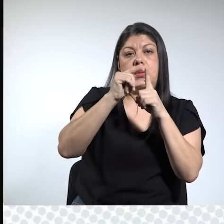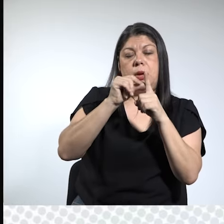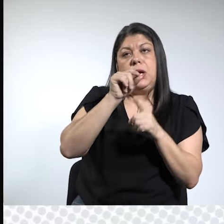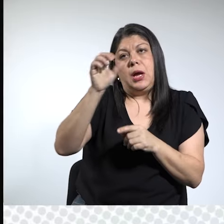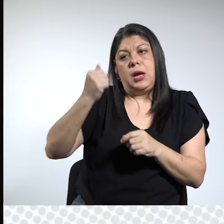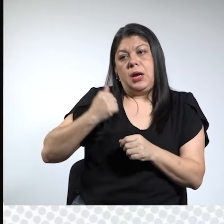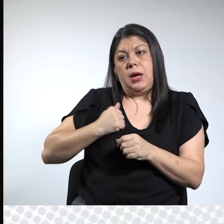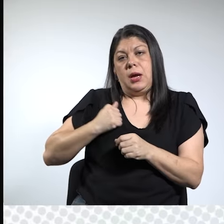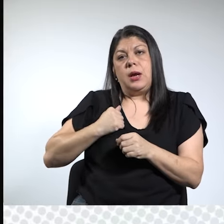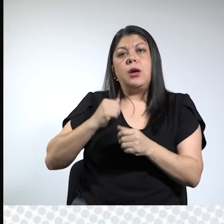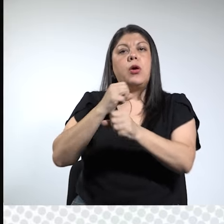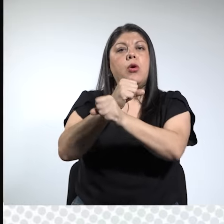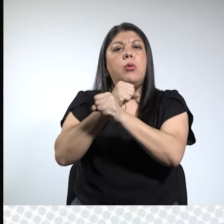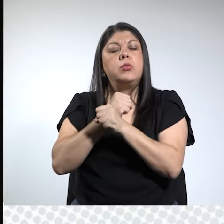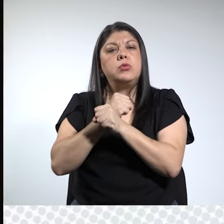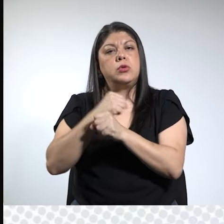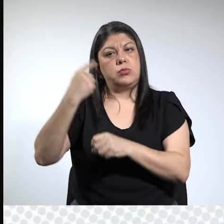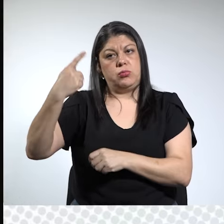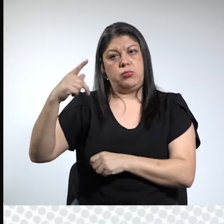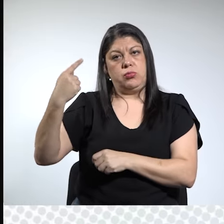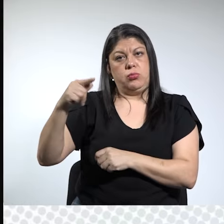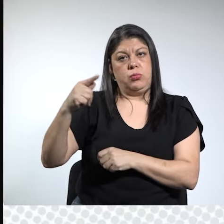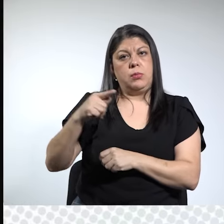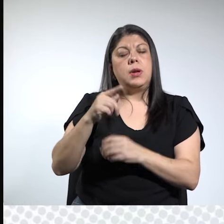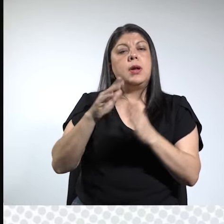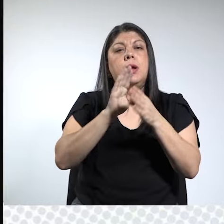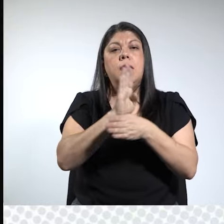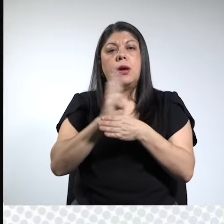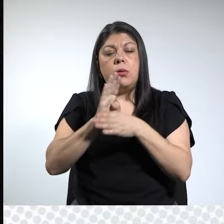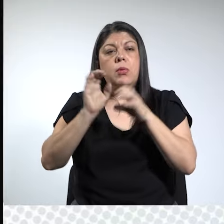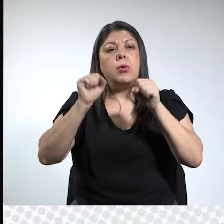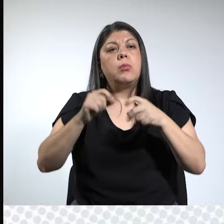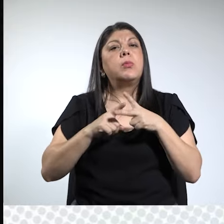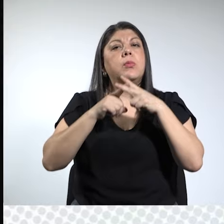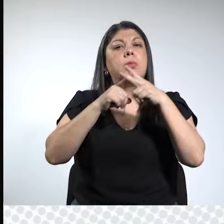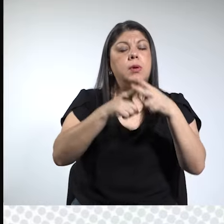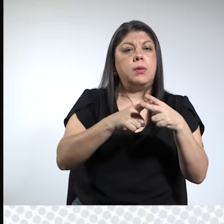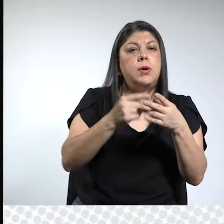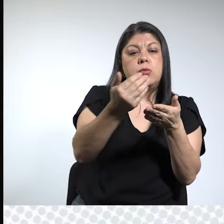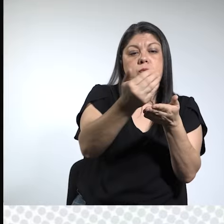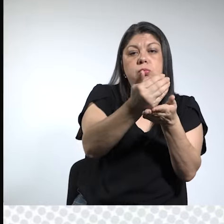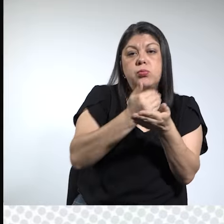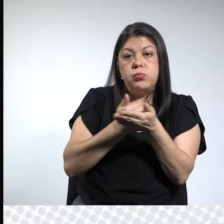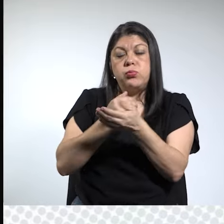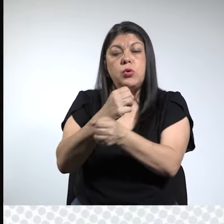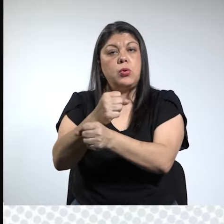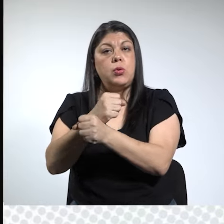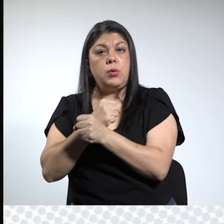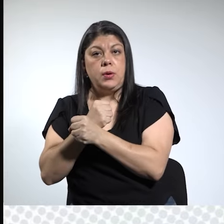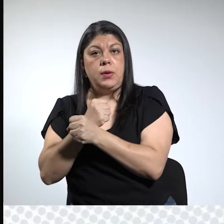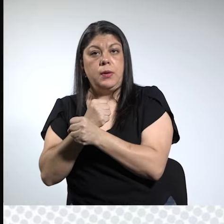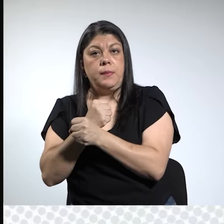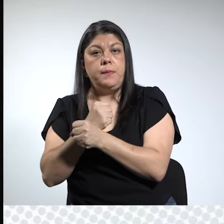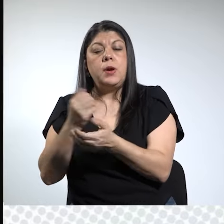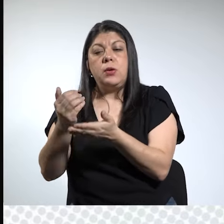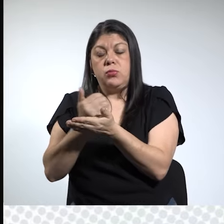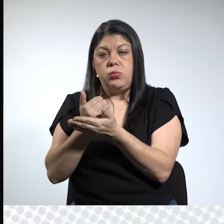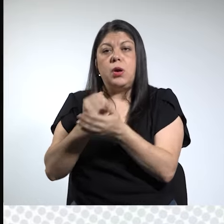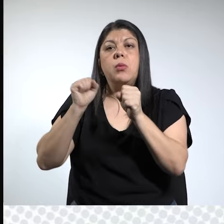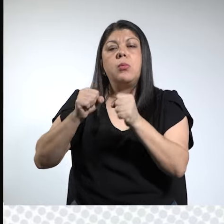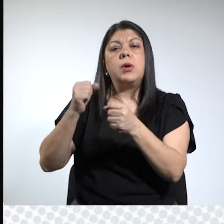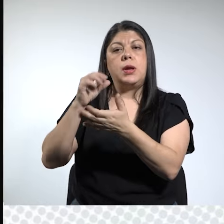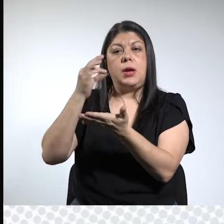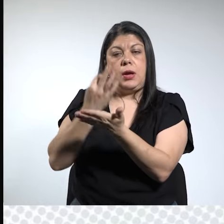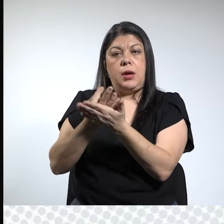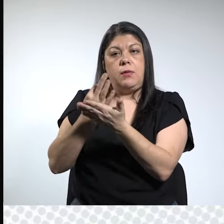seguro que se le paga al Estado de riesgo para que los bancos les presten, y con la plata que se recauda de ese seguro, que es como un premium que se les cobra, entonces